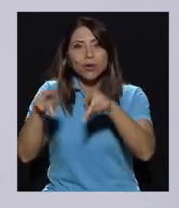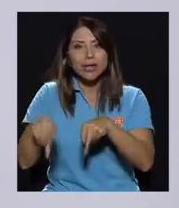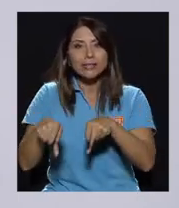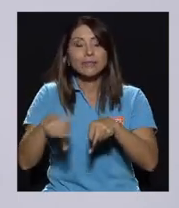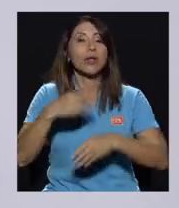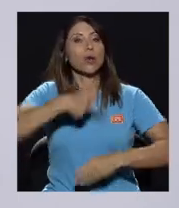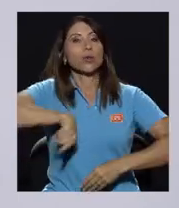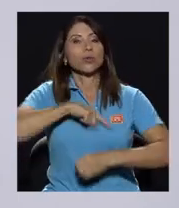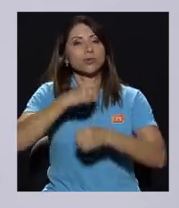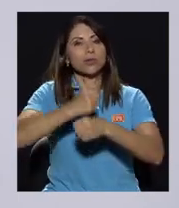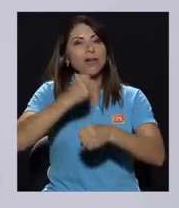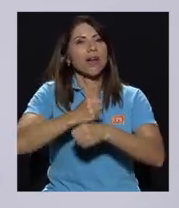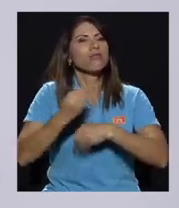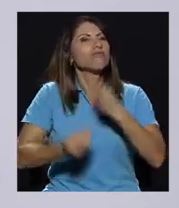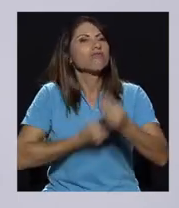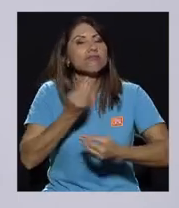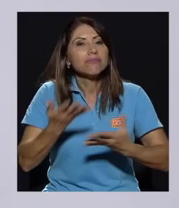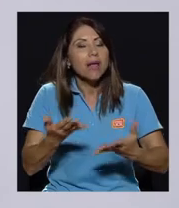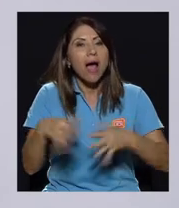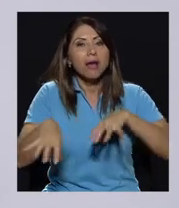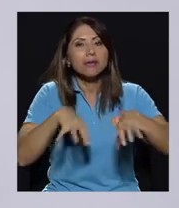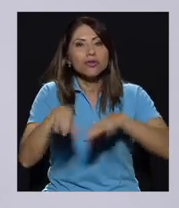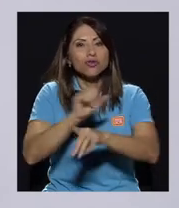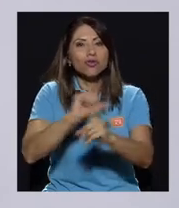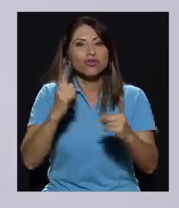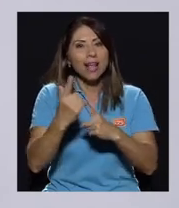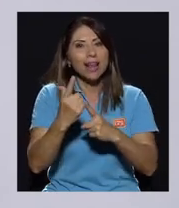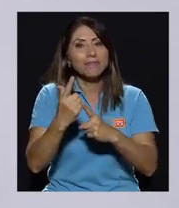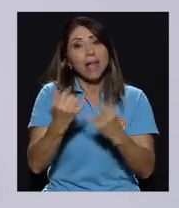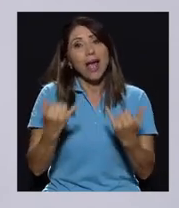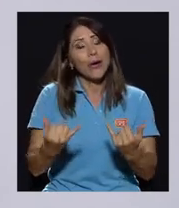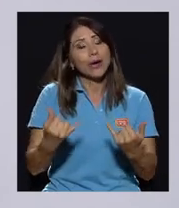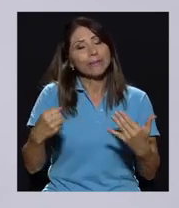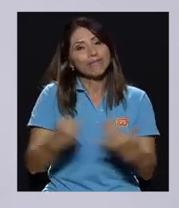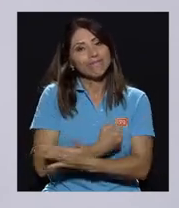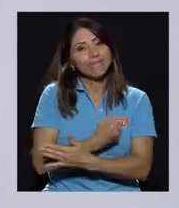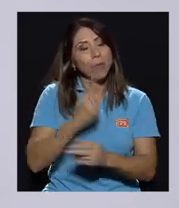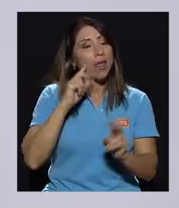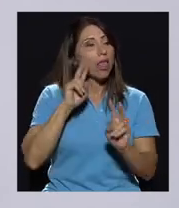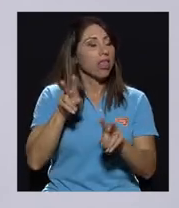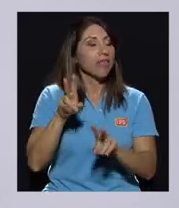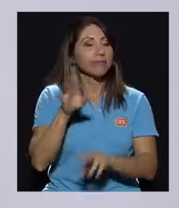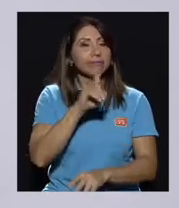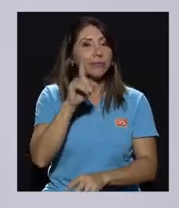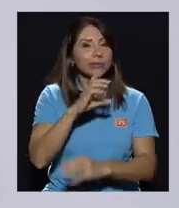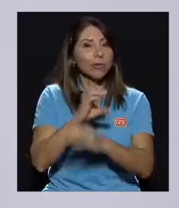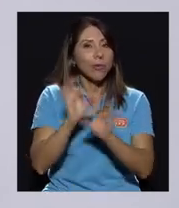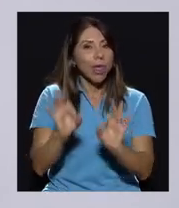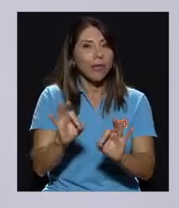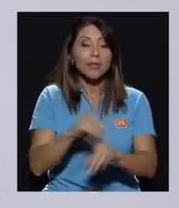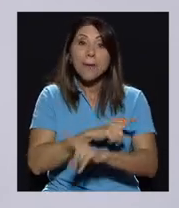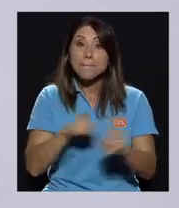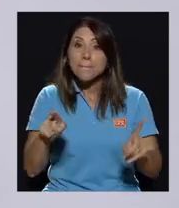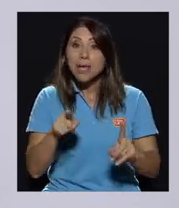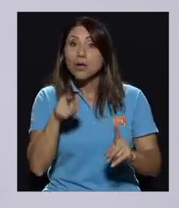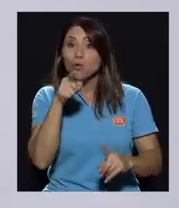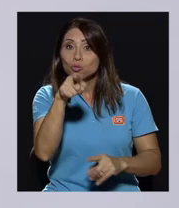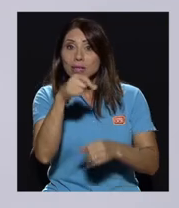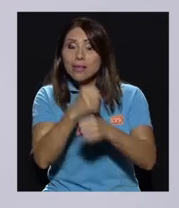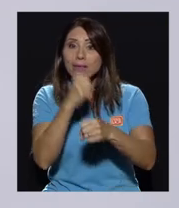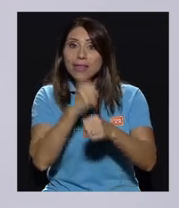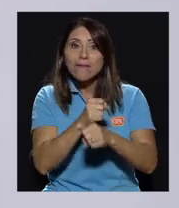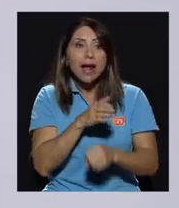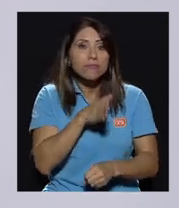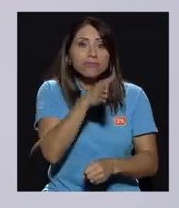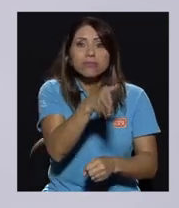la parte de acción social que lastimosamente está un poco descuidada pero en la comunidad que es donde usted va a trabajar directamente